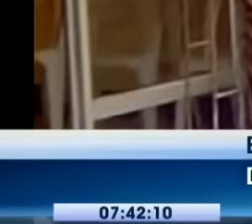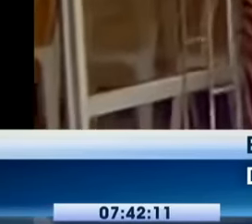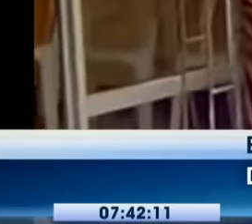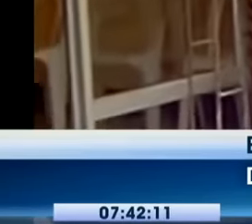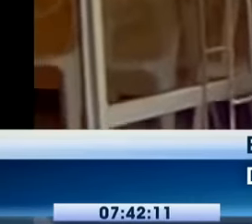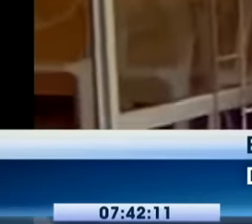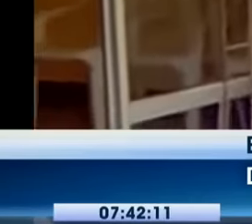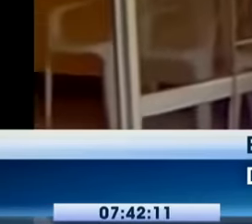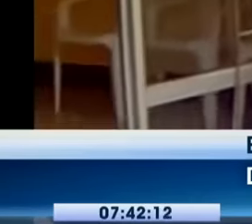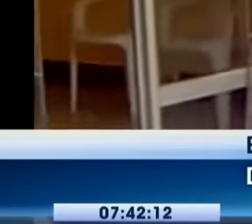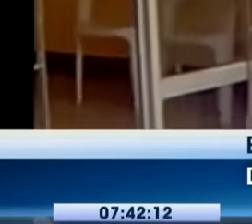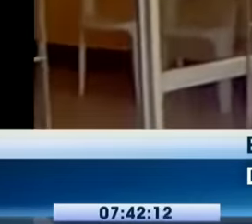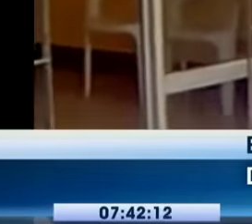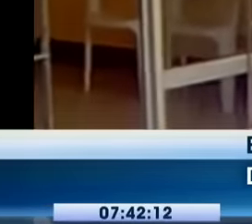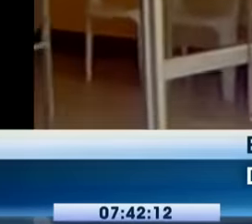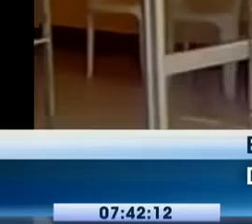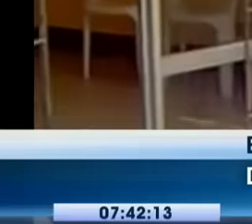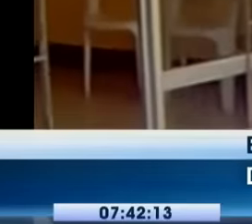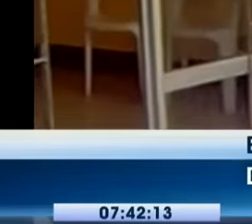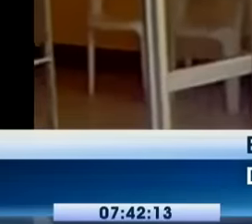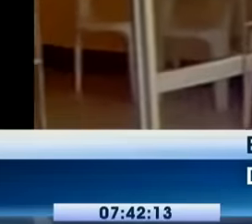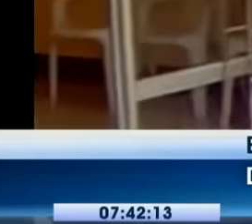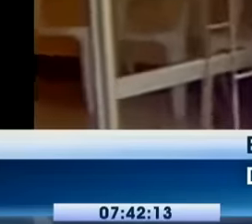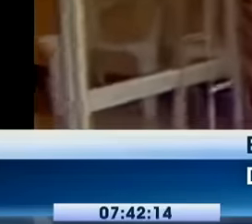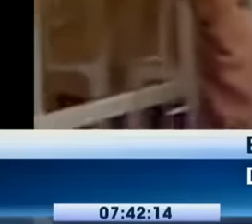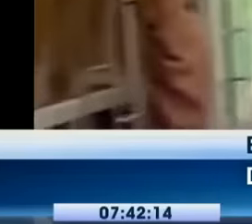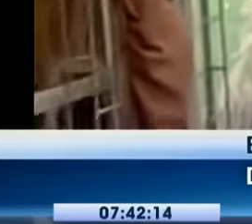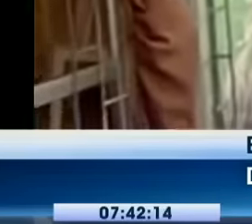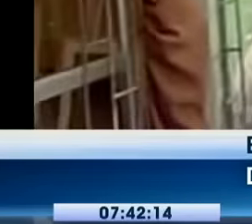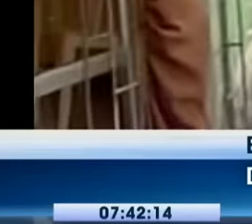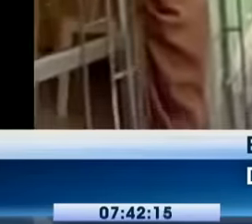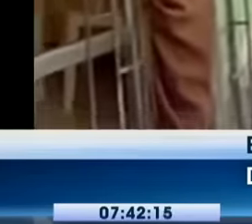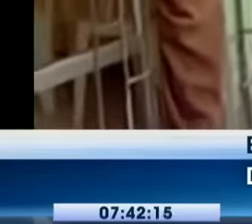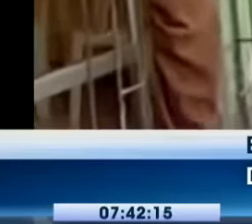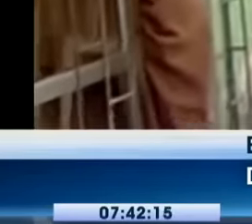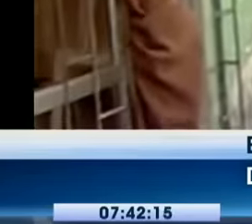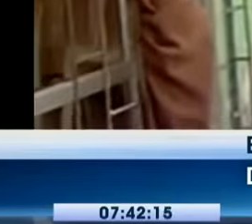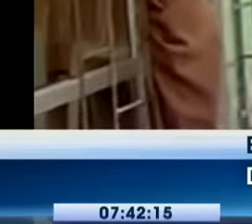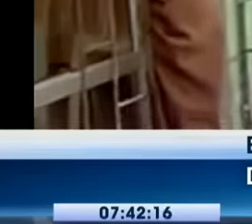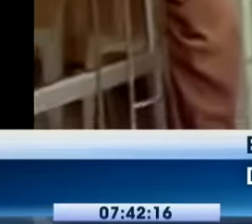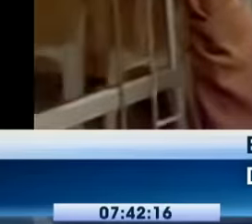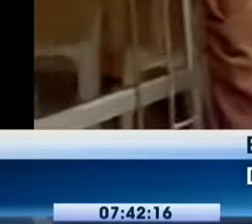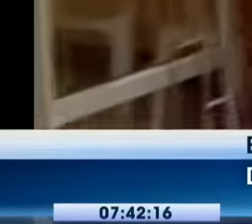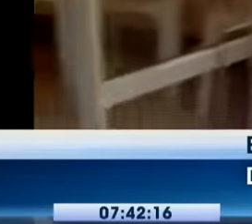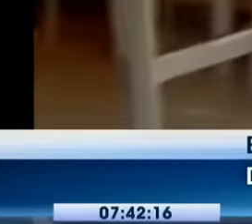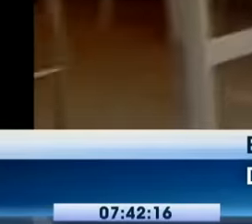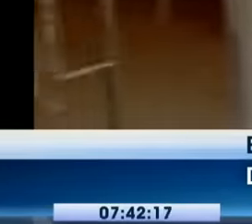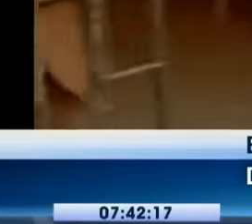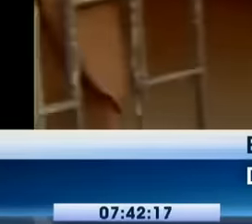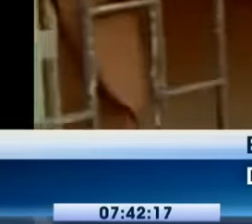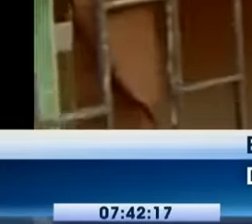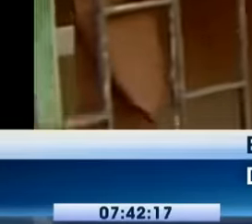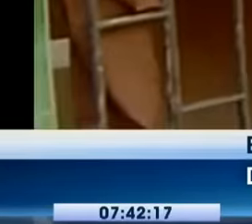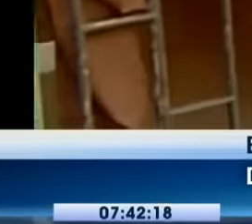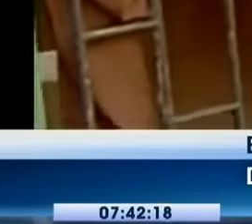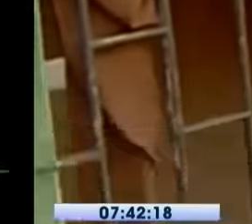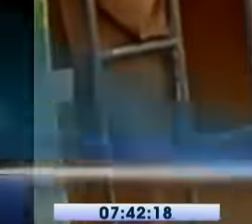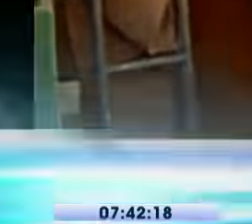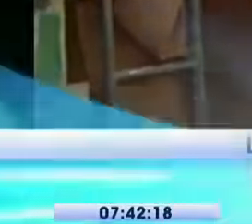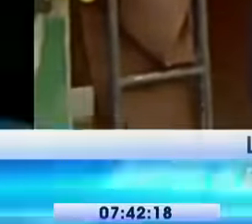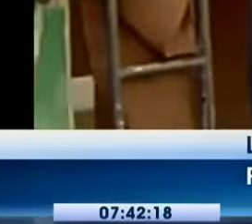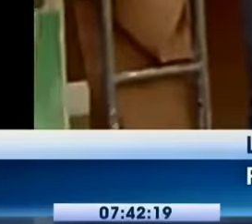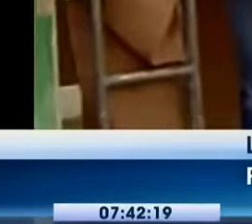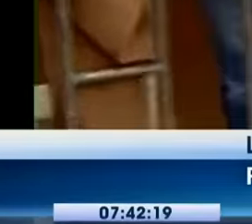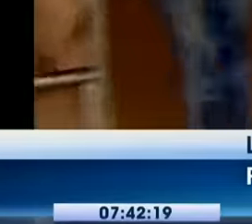allá, pero la casa no puede albergar tantas personas. Aquí está, por ejemplo, la hermana del fallecido. Buenos